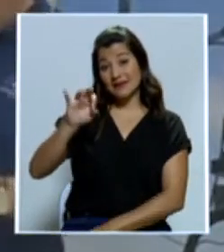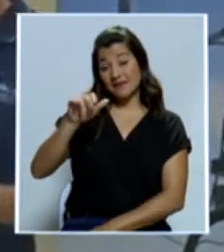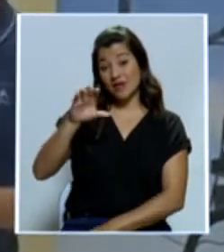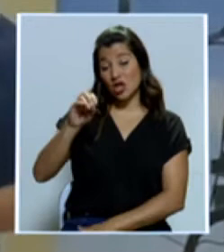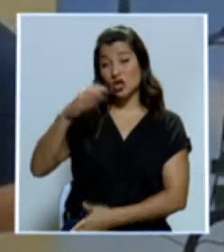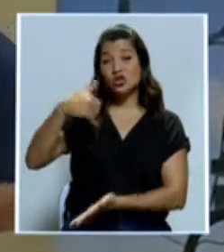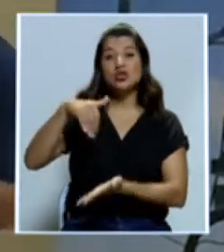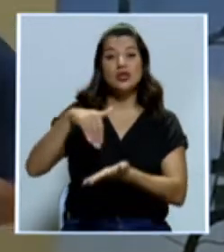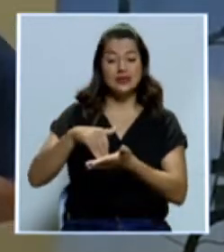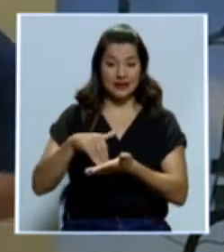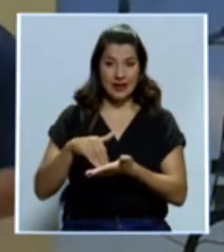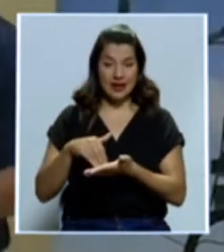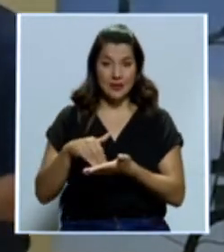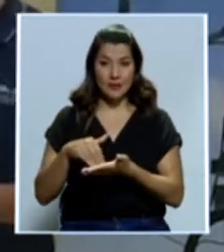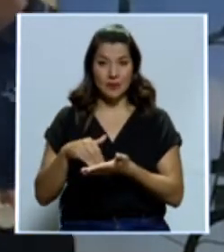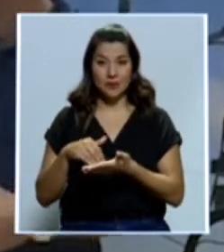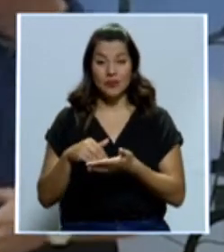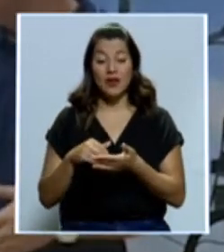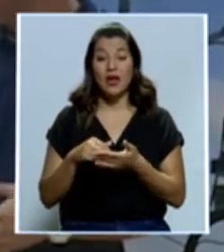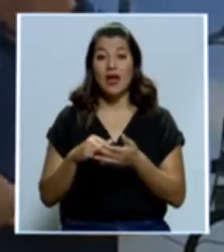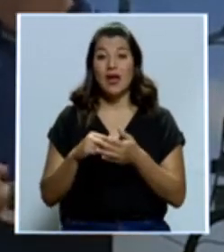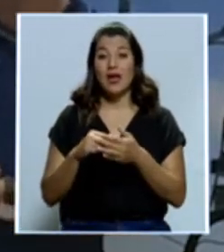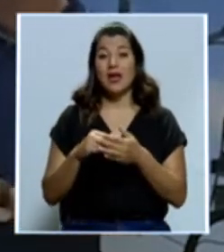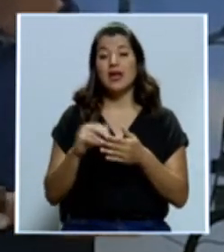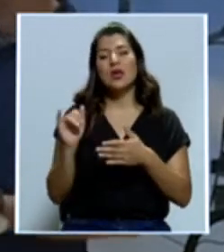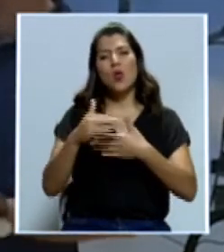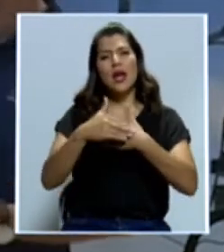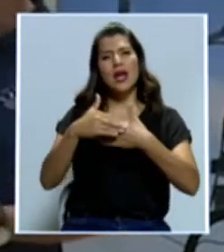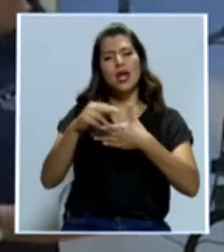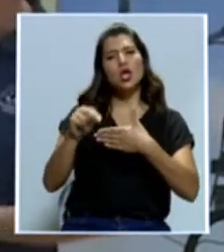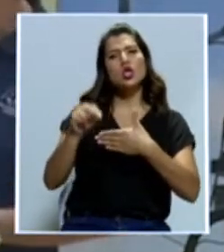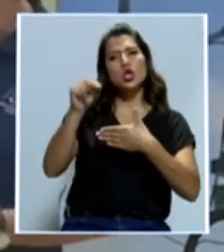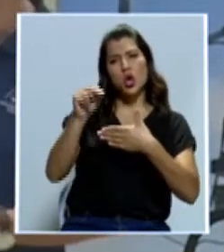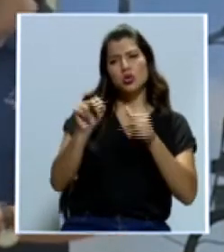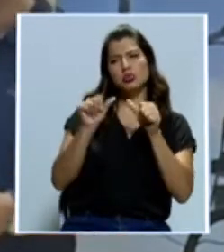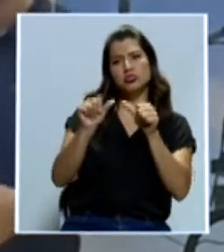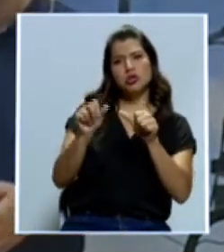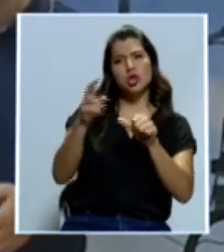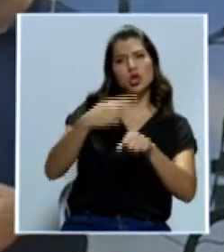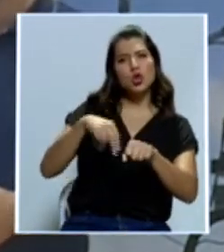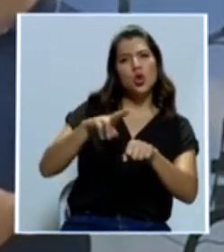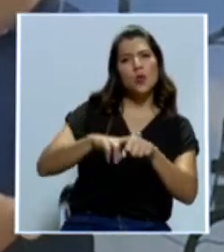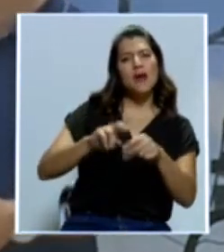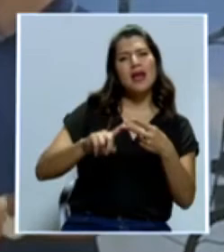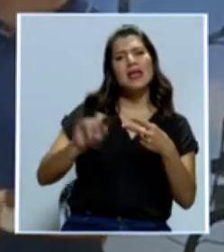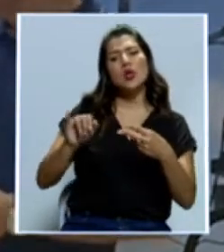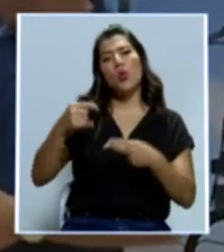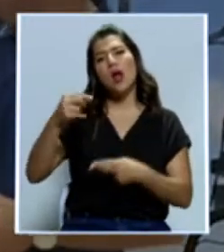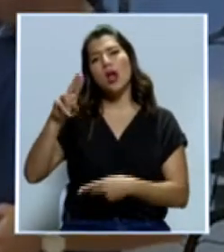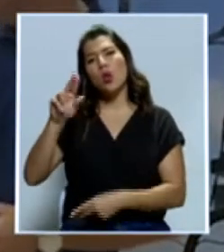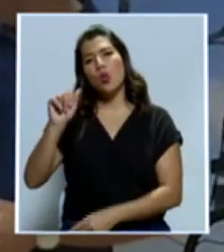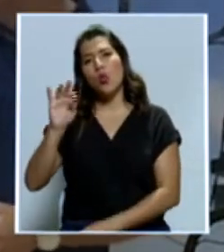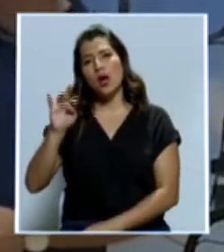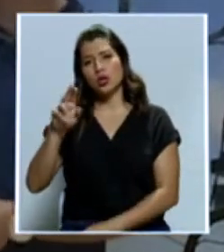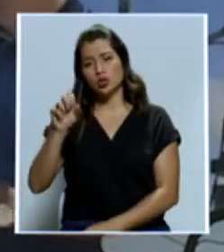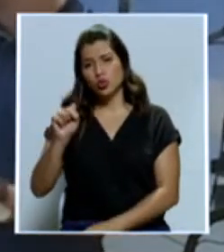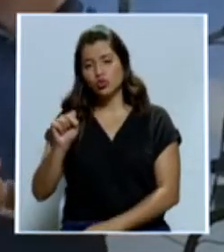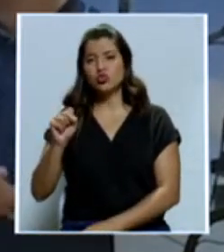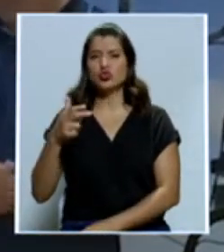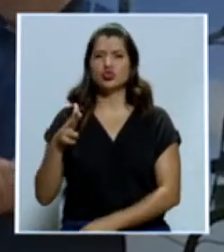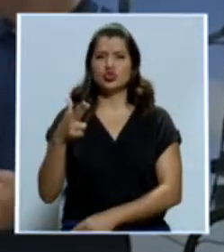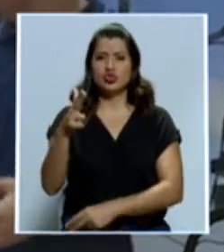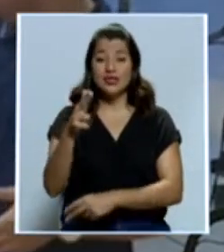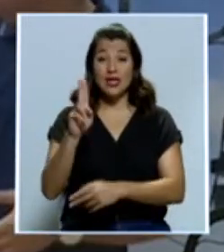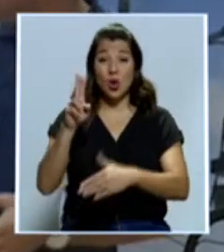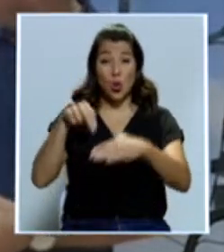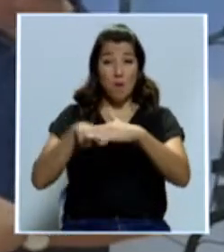La zona norte se mantuvo con un comportamiento pues relativamente normal, al igual que la zona de Huatuso, los Chiles y Upala, mientras que el Caribe Norte y el Caribe